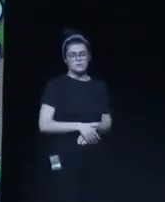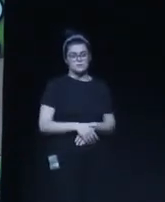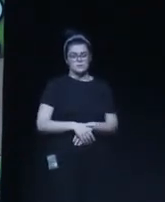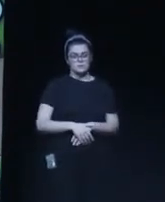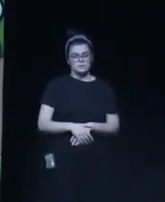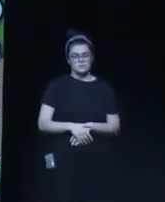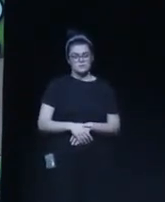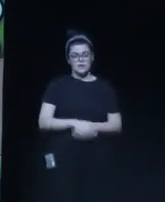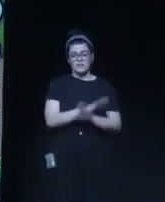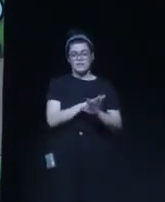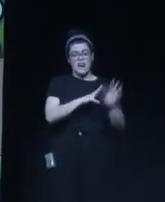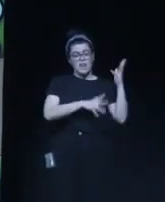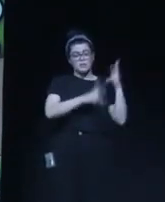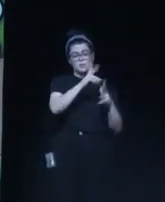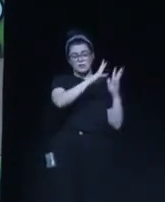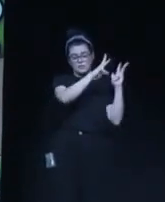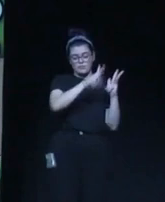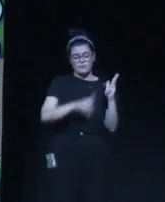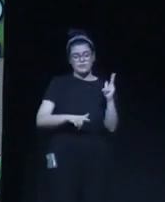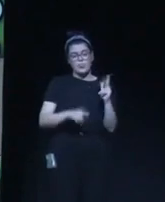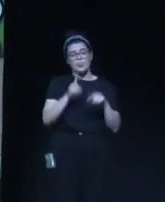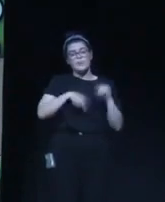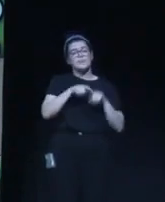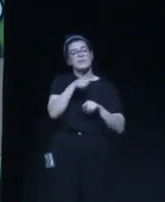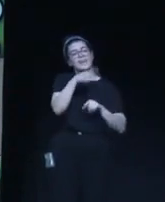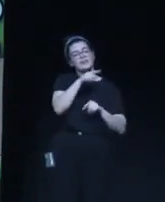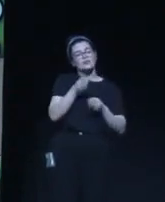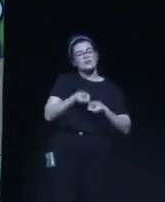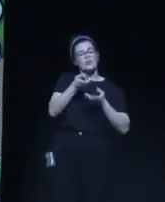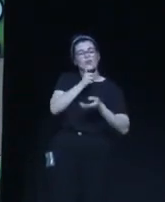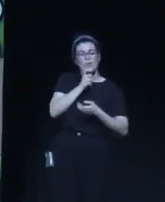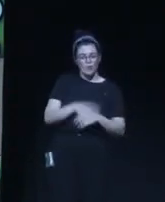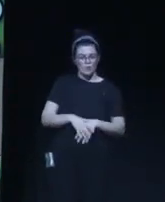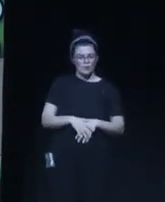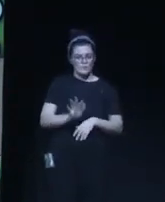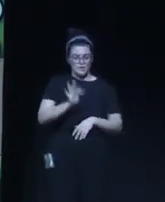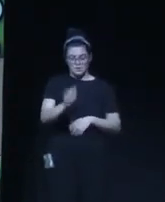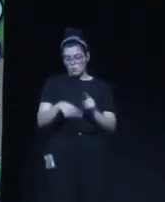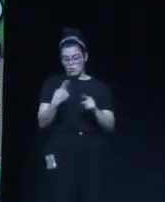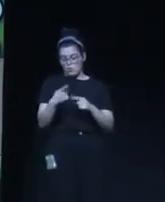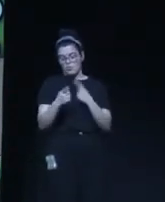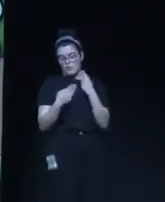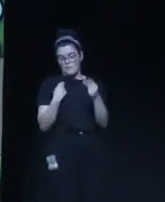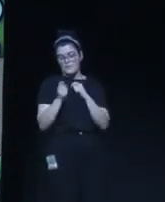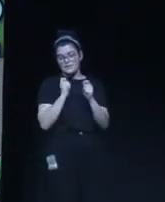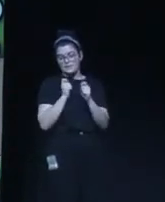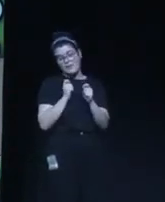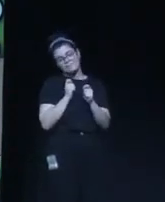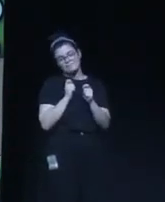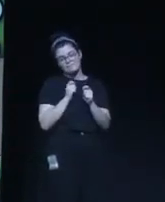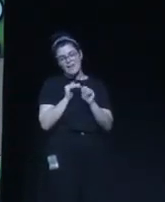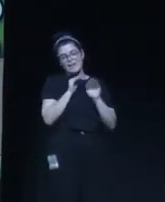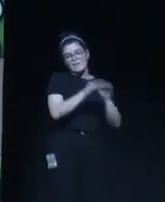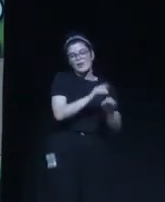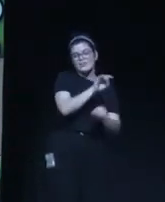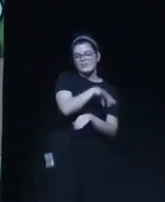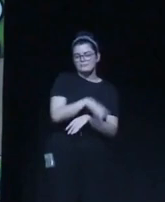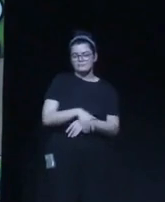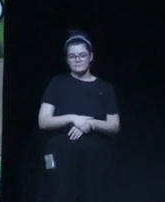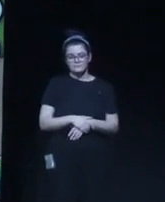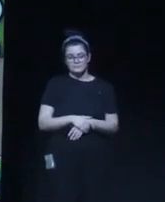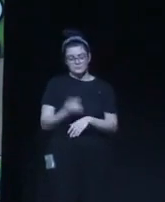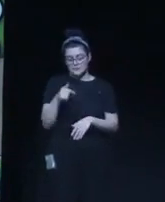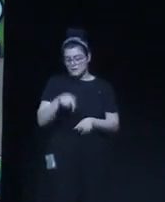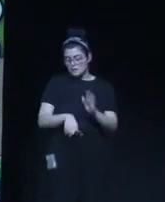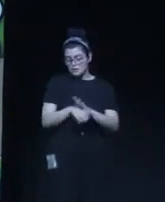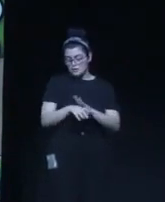cuentan. Y como ellos tienen la prensa, es lo que hay. Y ahí seguimos. Y no nos queda más remedio